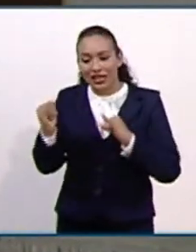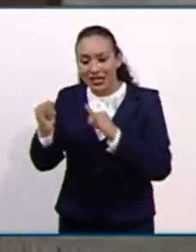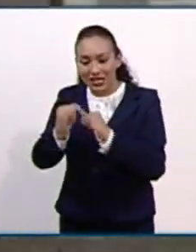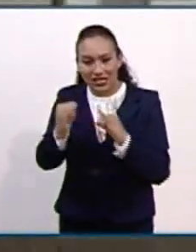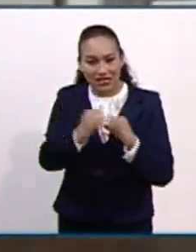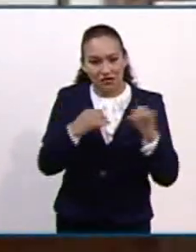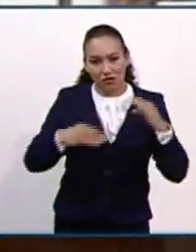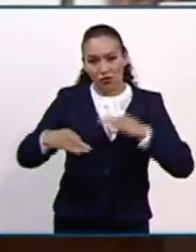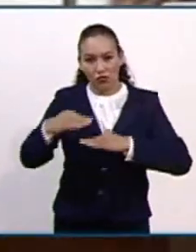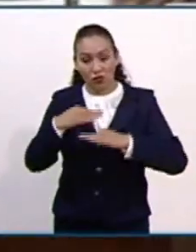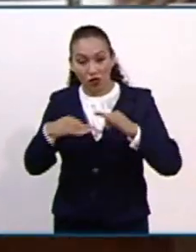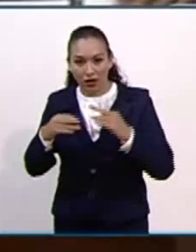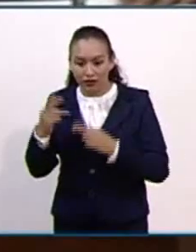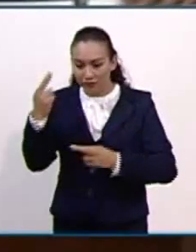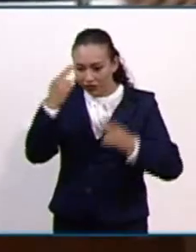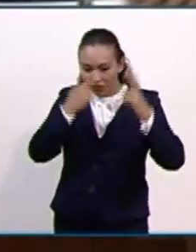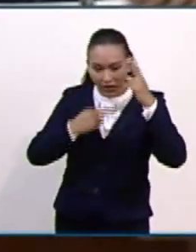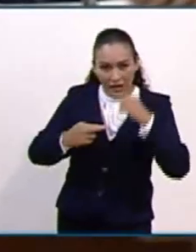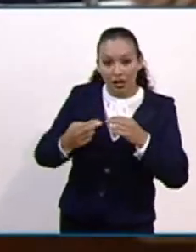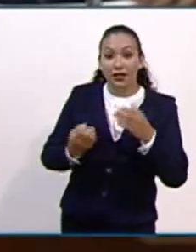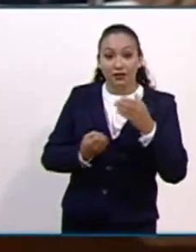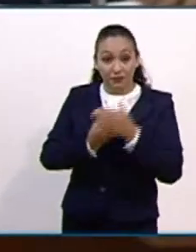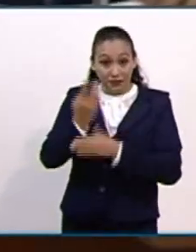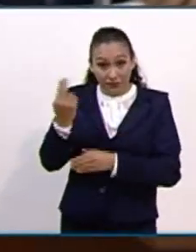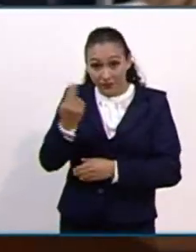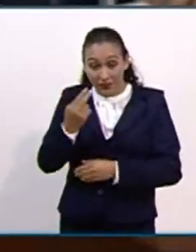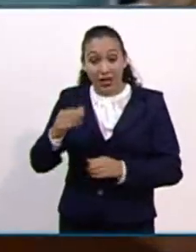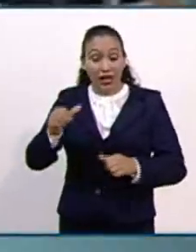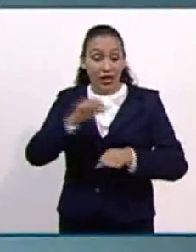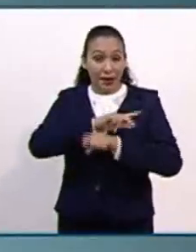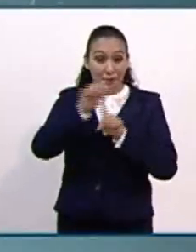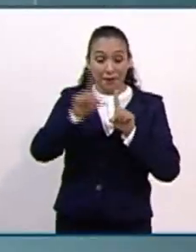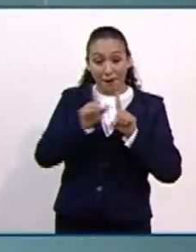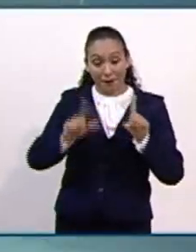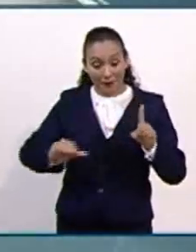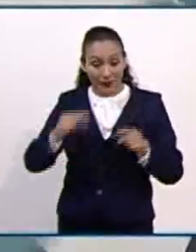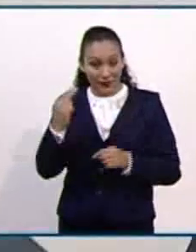adapten a las nuevas necesidades del país. Escuchemos.